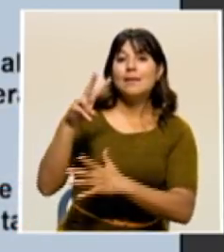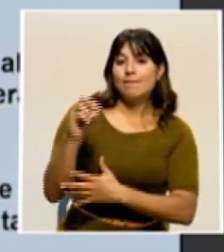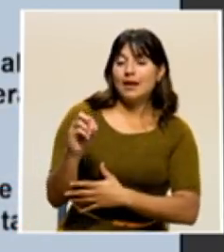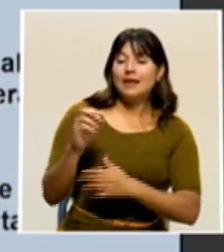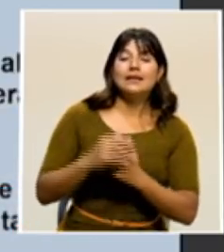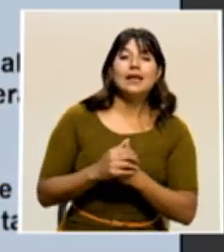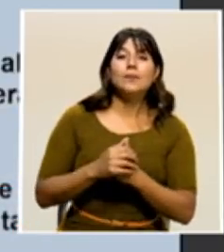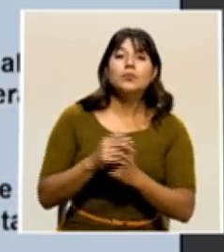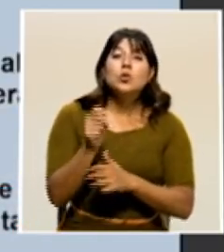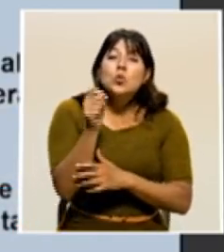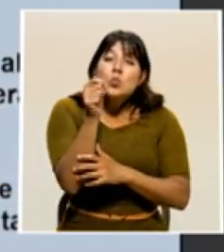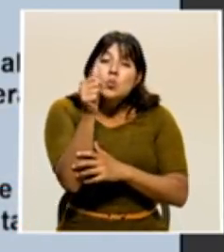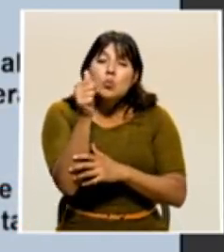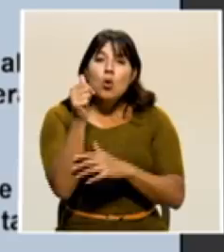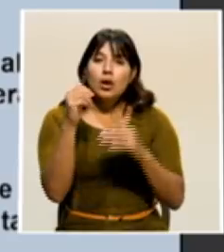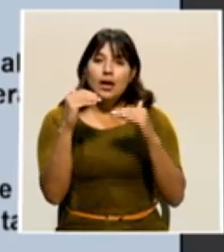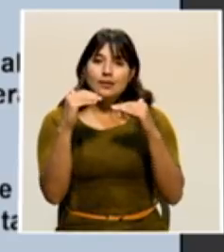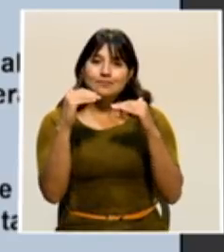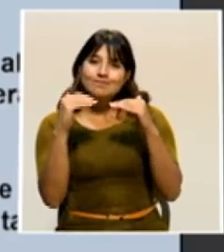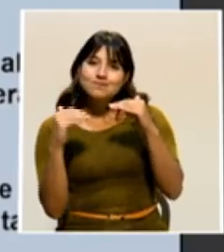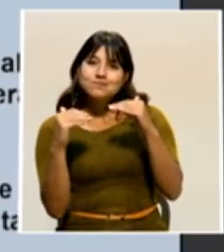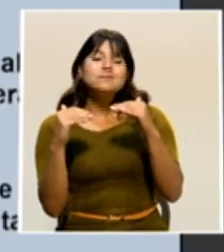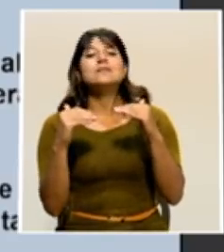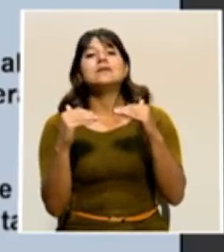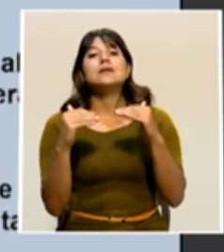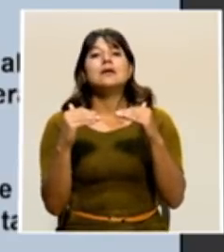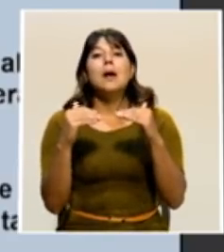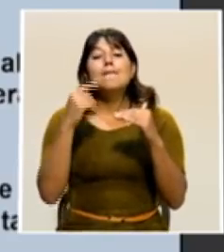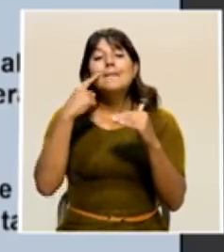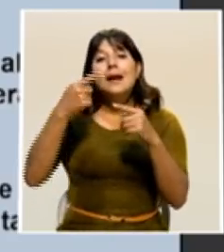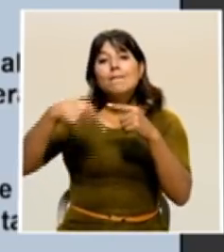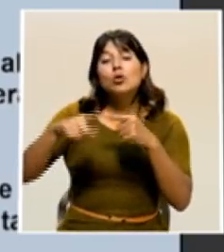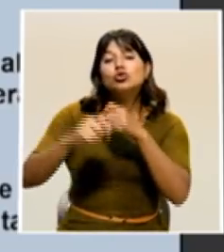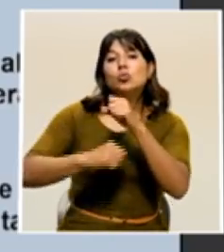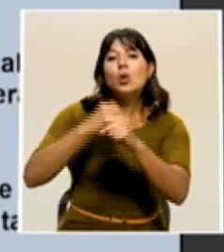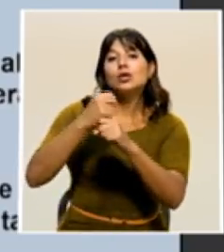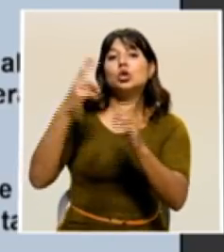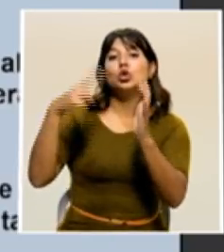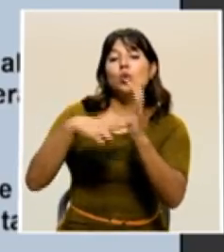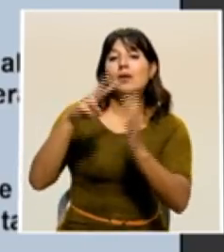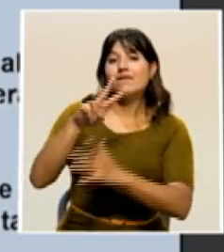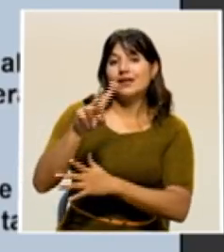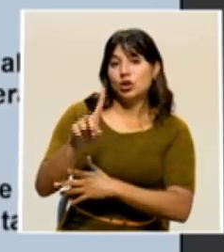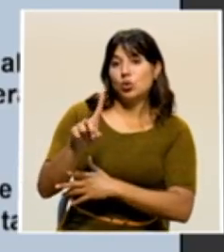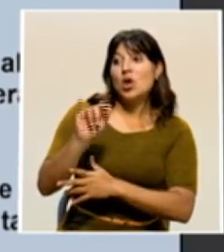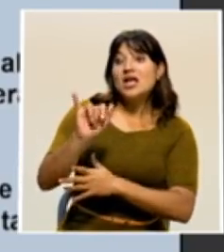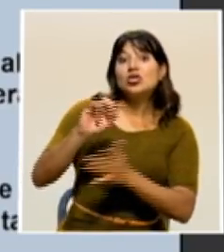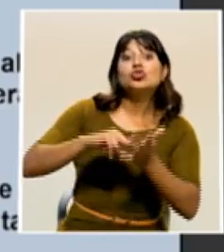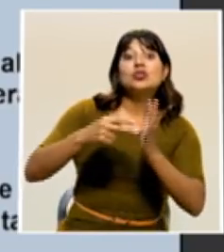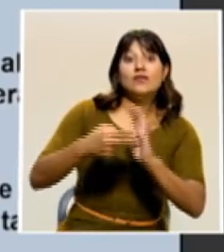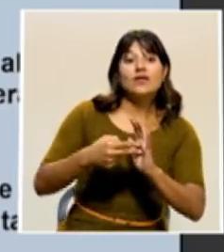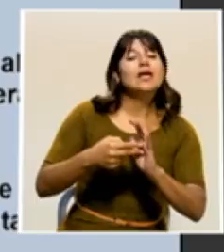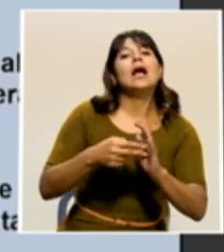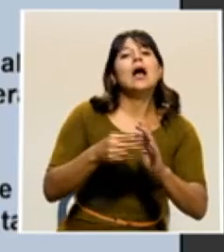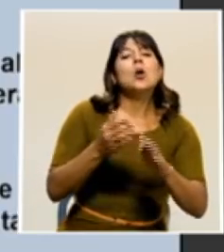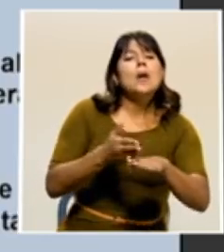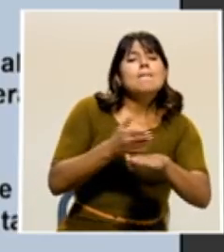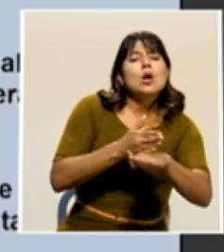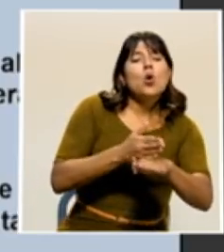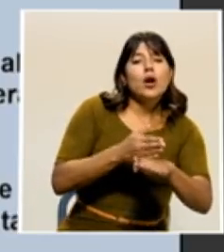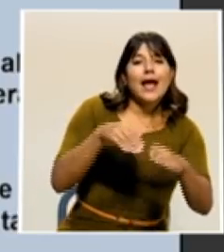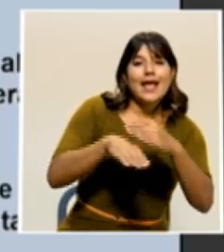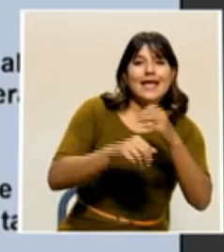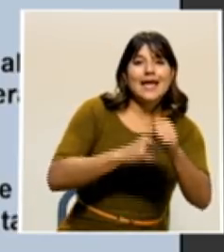revisión a la baja en la proyección de crecimiento para el 2021. Esto es una menor caída en el 2020 y un rebote un poquito